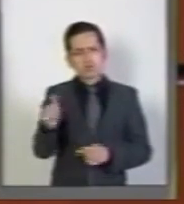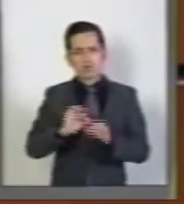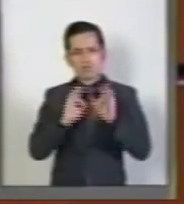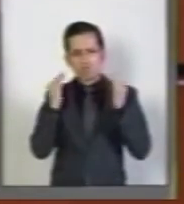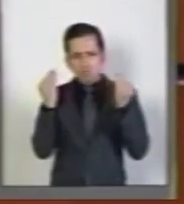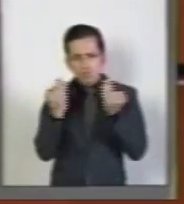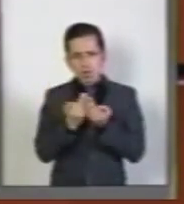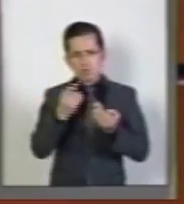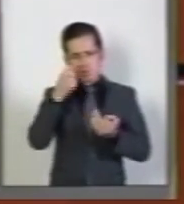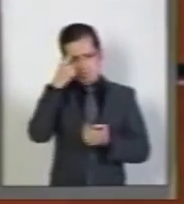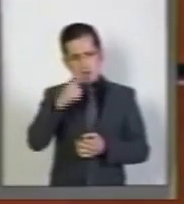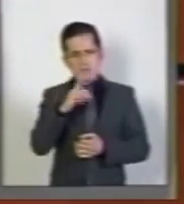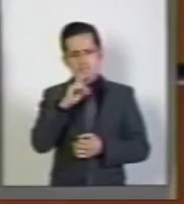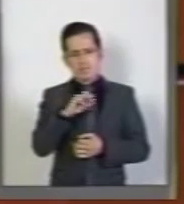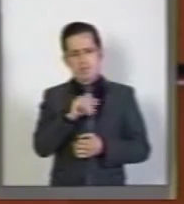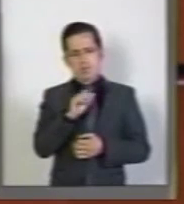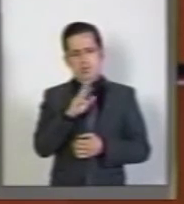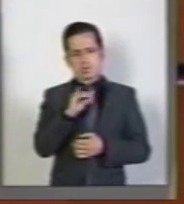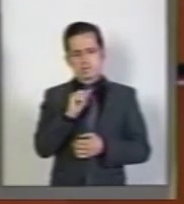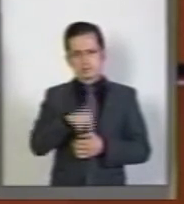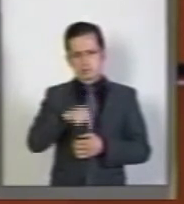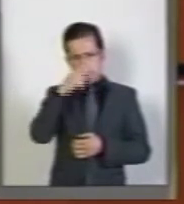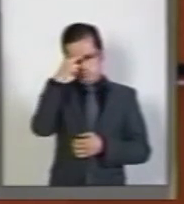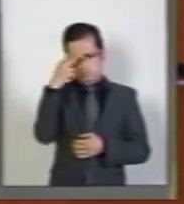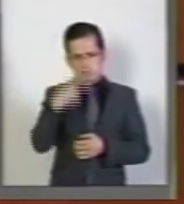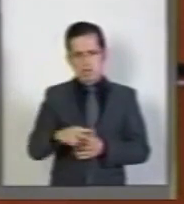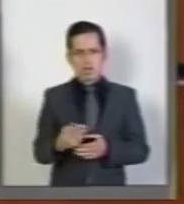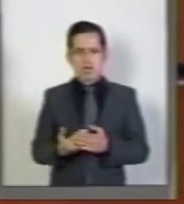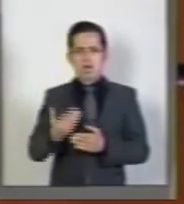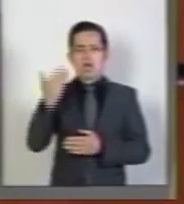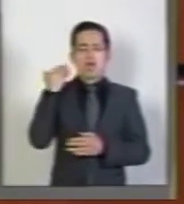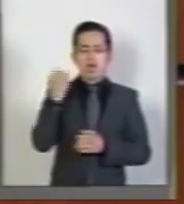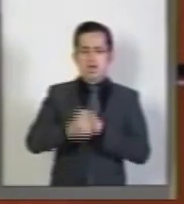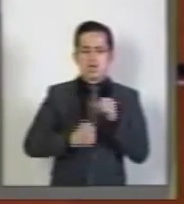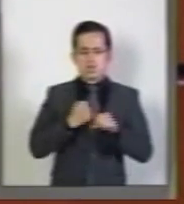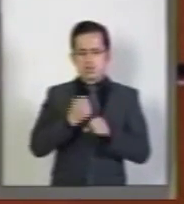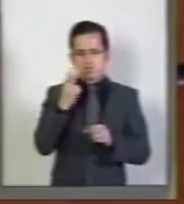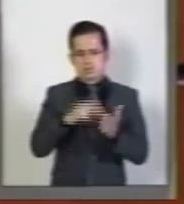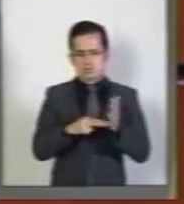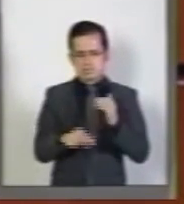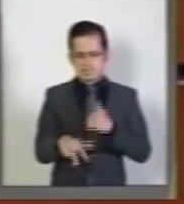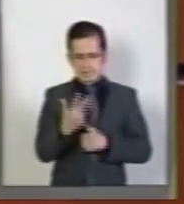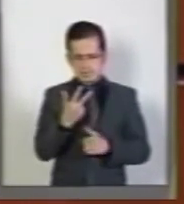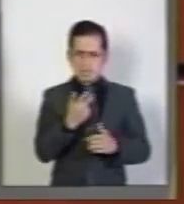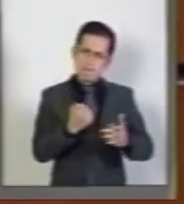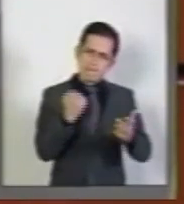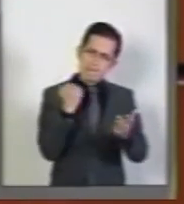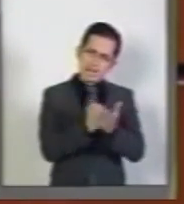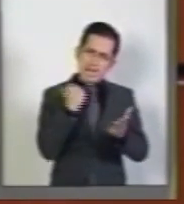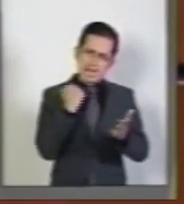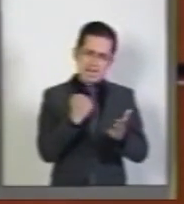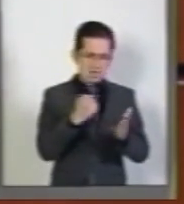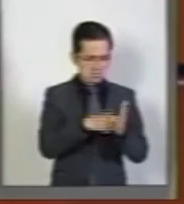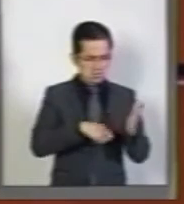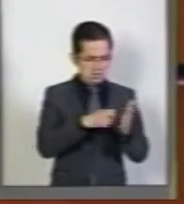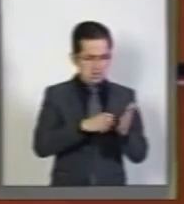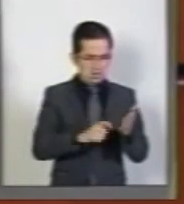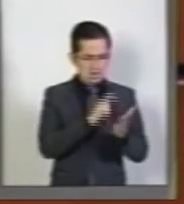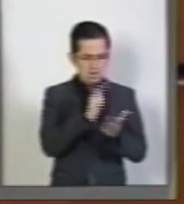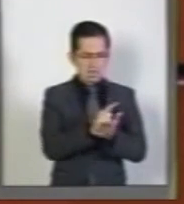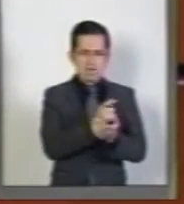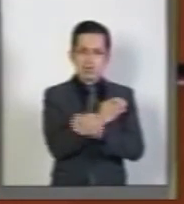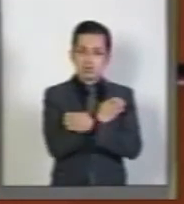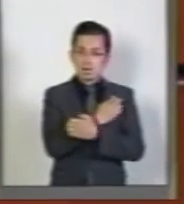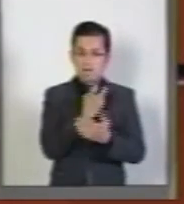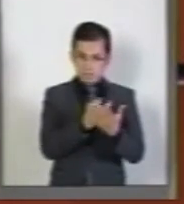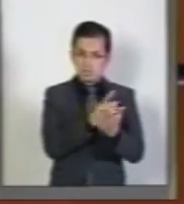La reforma educativa aprobada en 2013 debe ser revisada, discutida y modificada en lo que sea